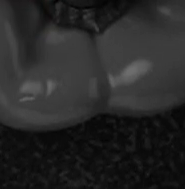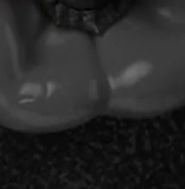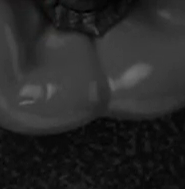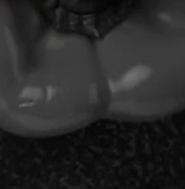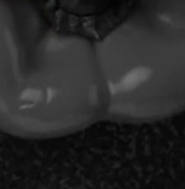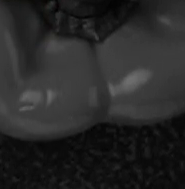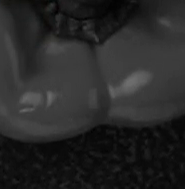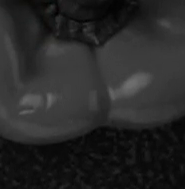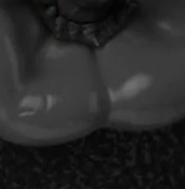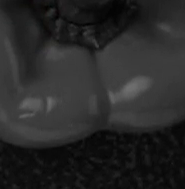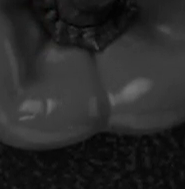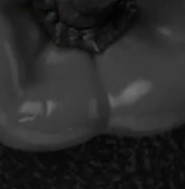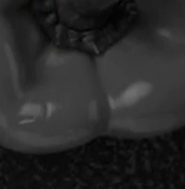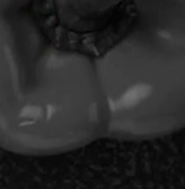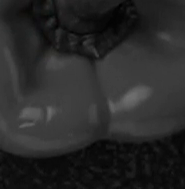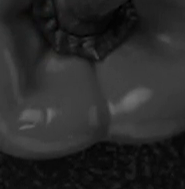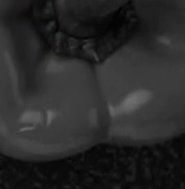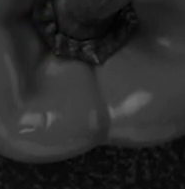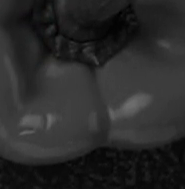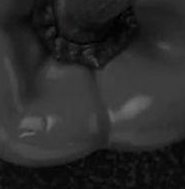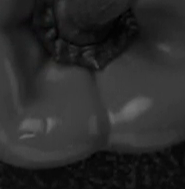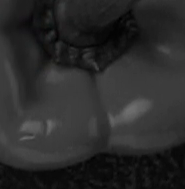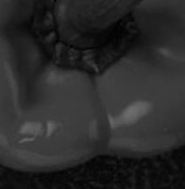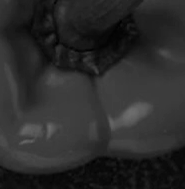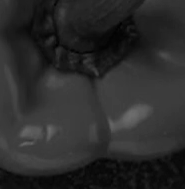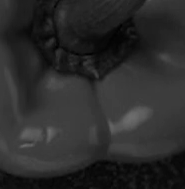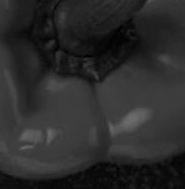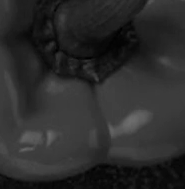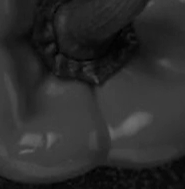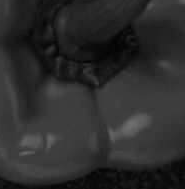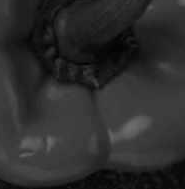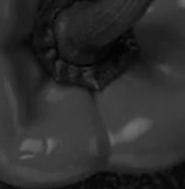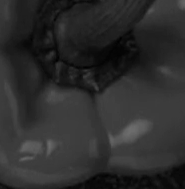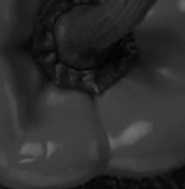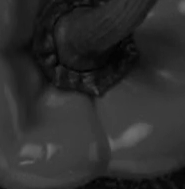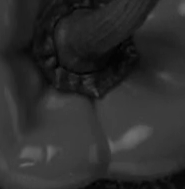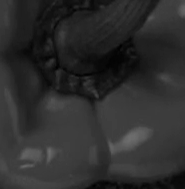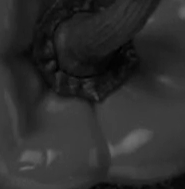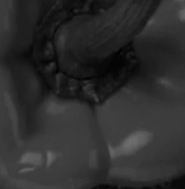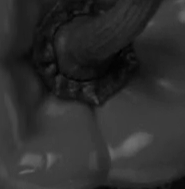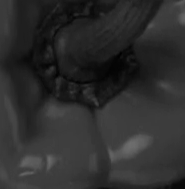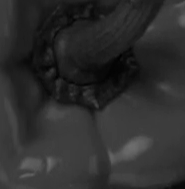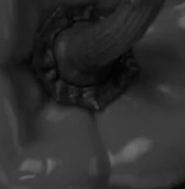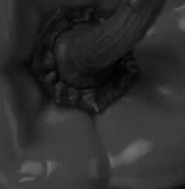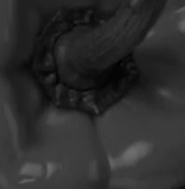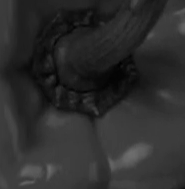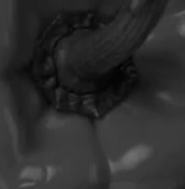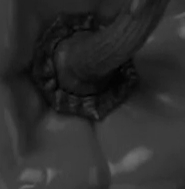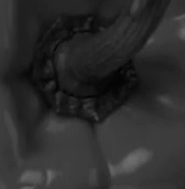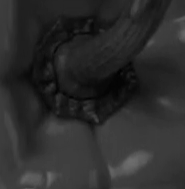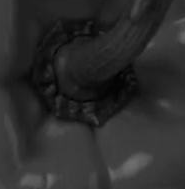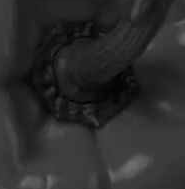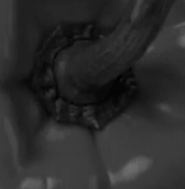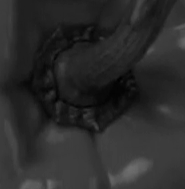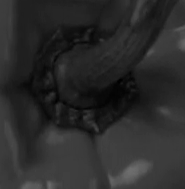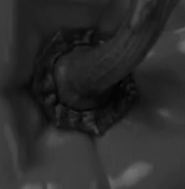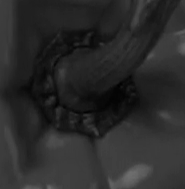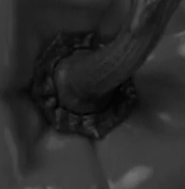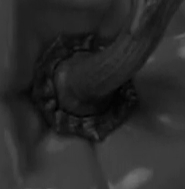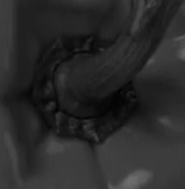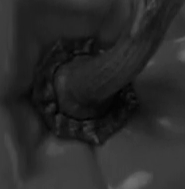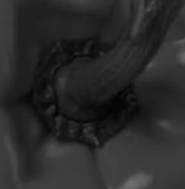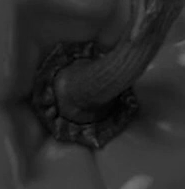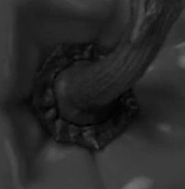satisfacer con fuentes naturales. Puede encontrarla en cítricos y frutas como la guayaba, las fresas y el kiwi. También se encuentra